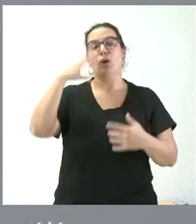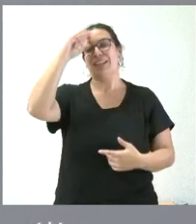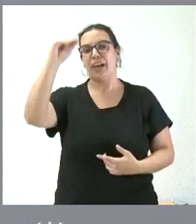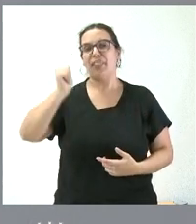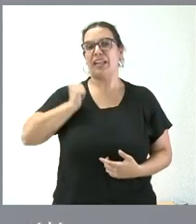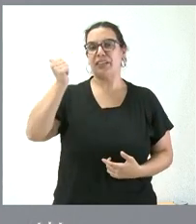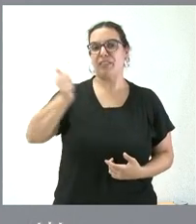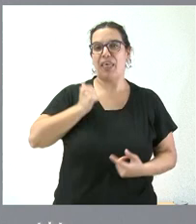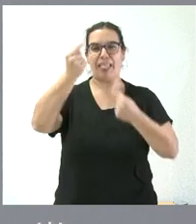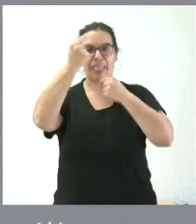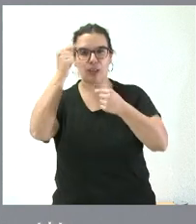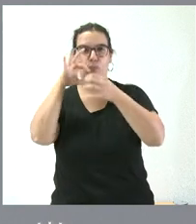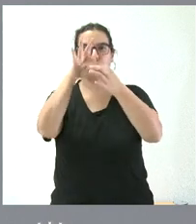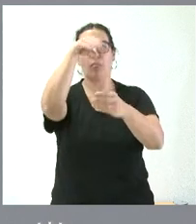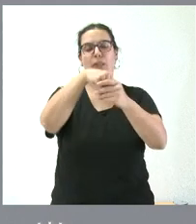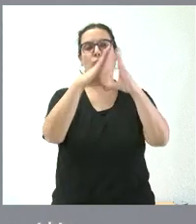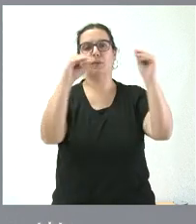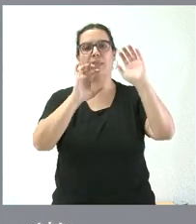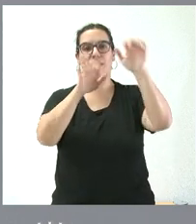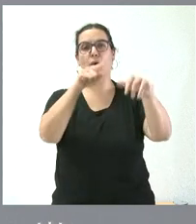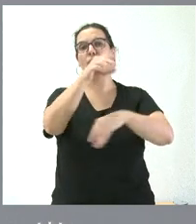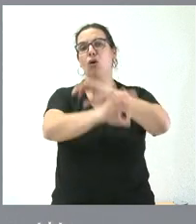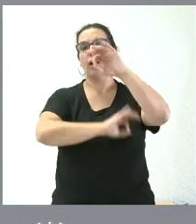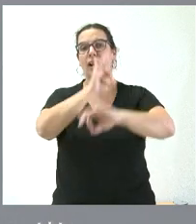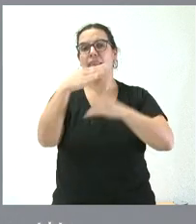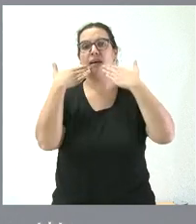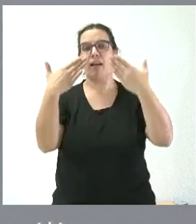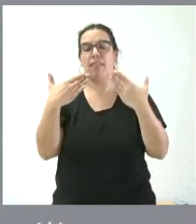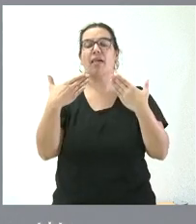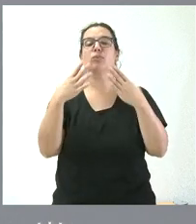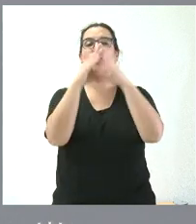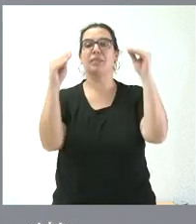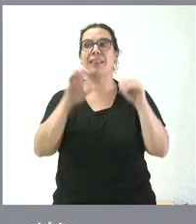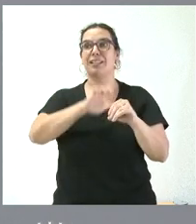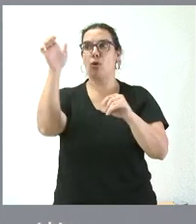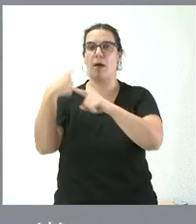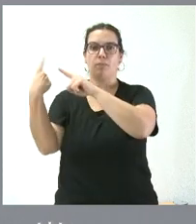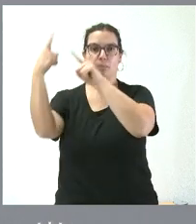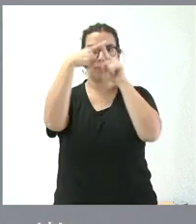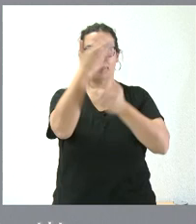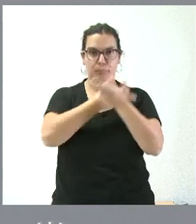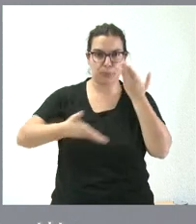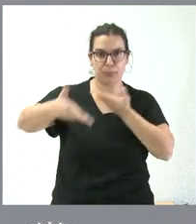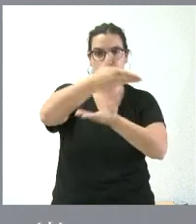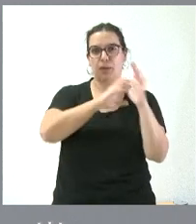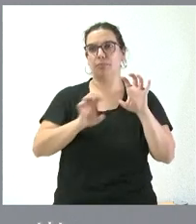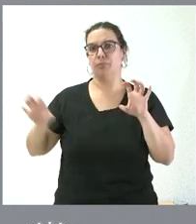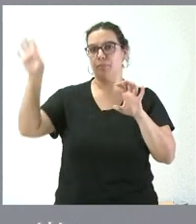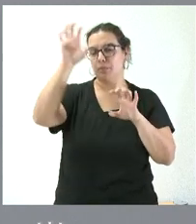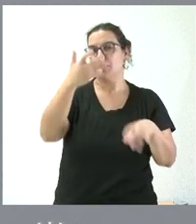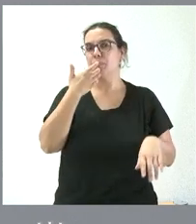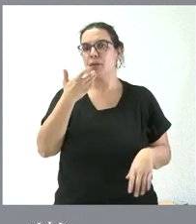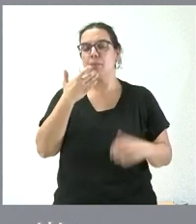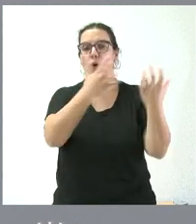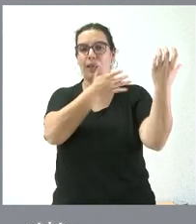León que se lleva a cabo con varias eh universidades del contexto europeo en otros países como es el caso de